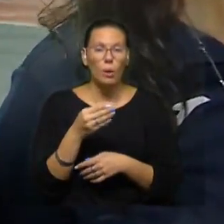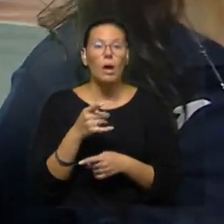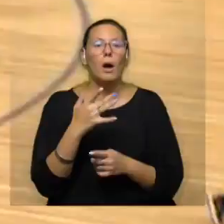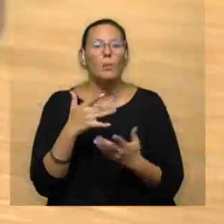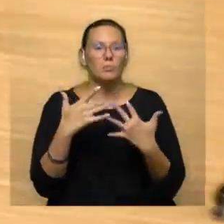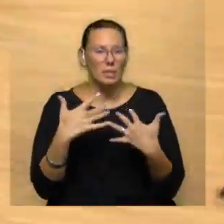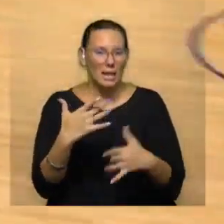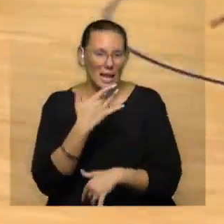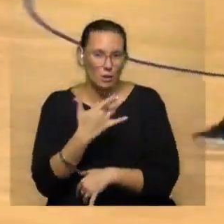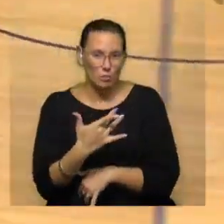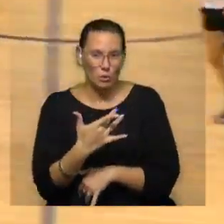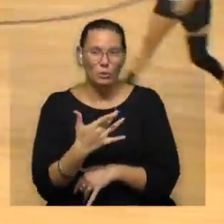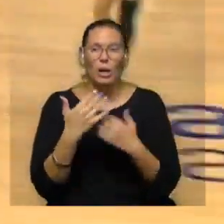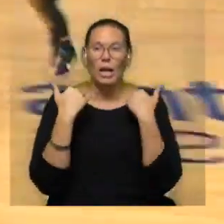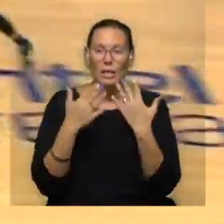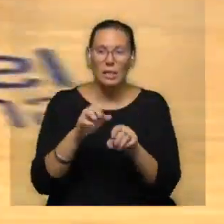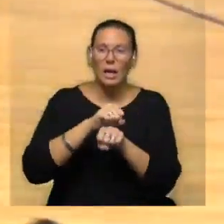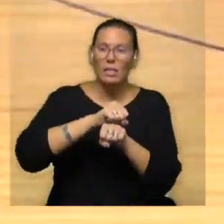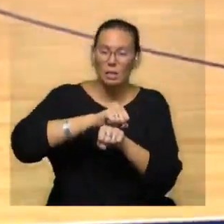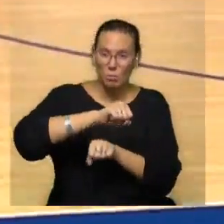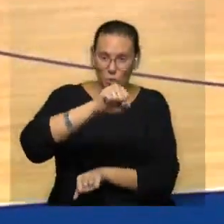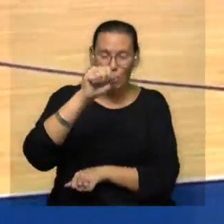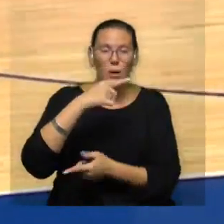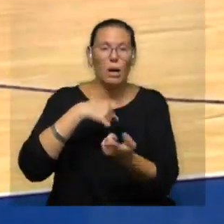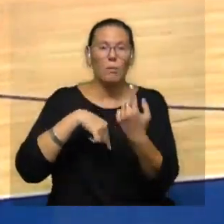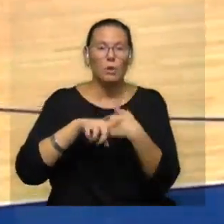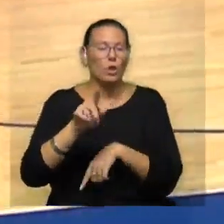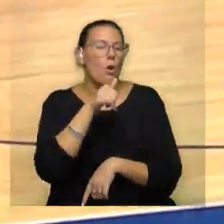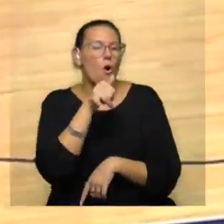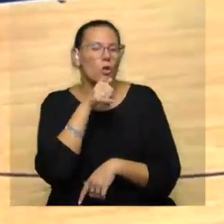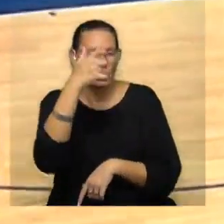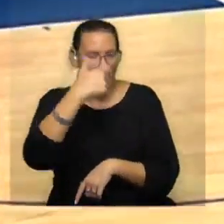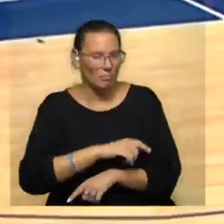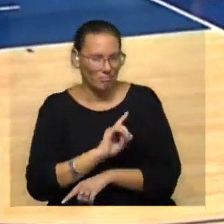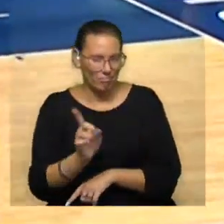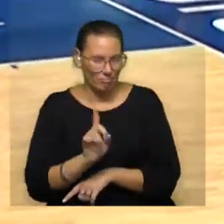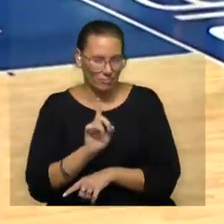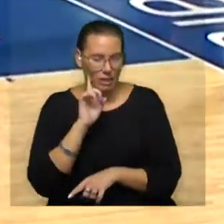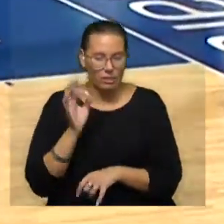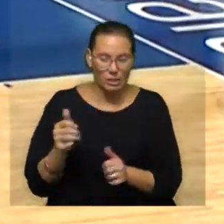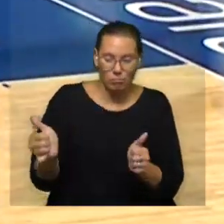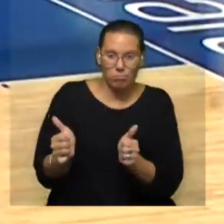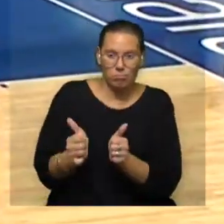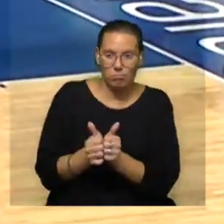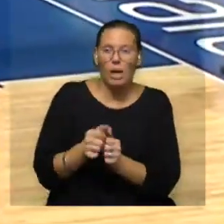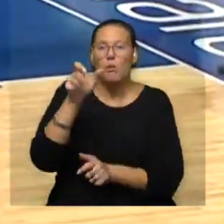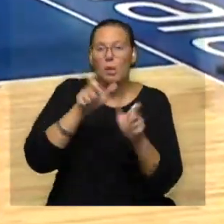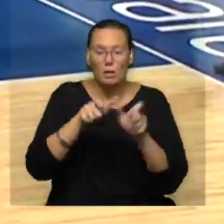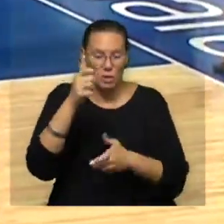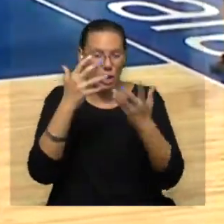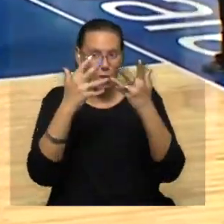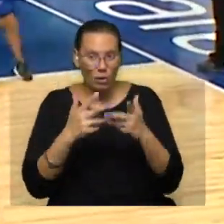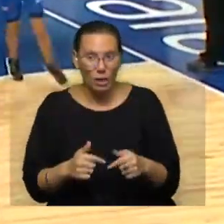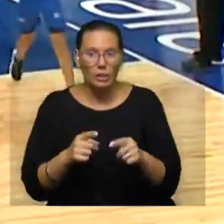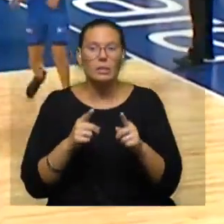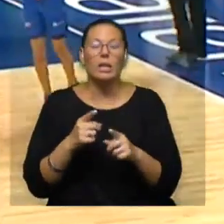que está sucediendo, que es una entrega de diplomas, pero que bueno, no voy a contarlo yo porque en realidad está parte de la organización y parte